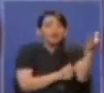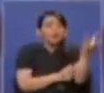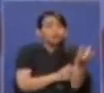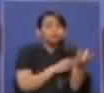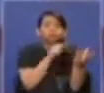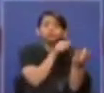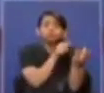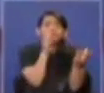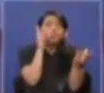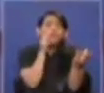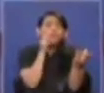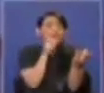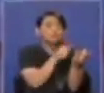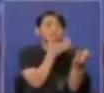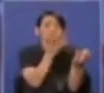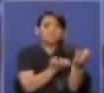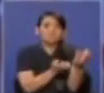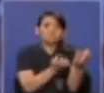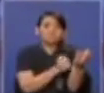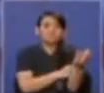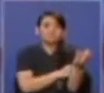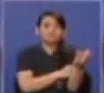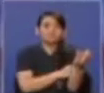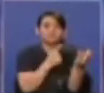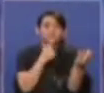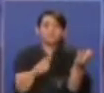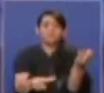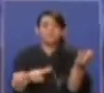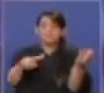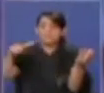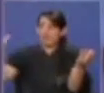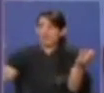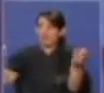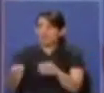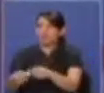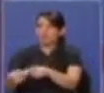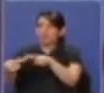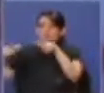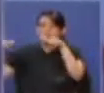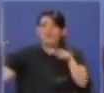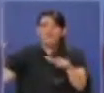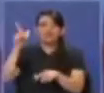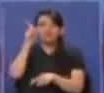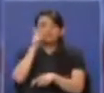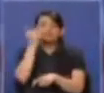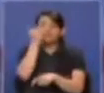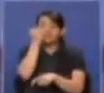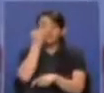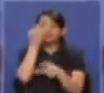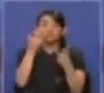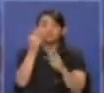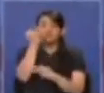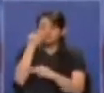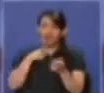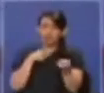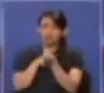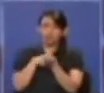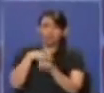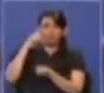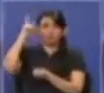unos cuantos dirigentes, porque la gran mayoría de los líderes indígenas y del pueblo indígena está con